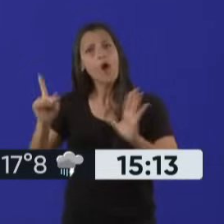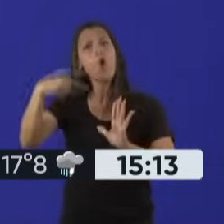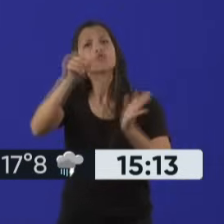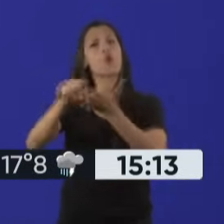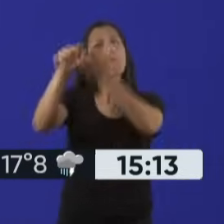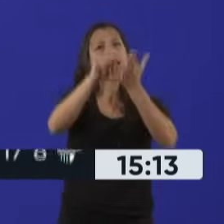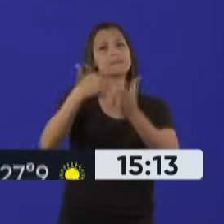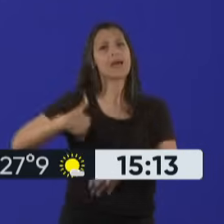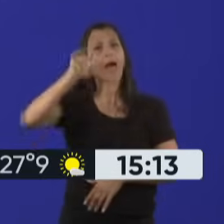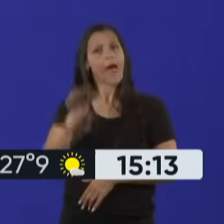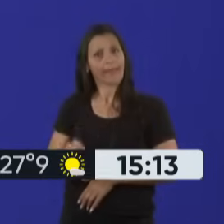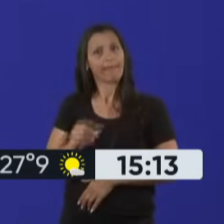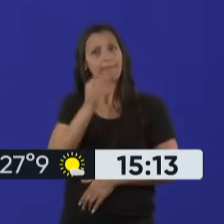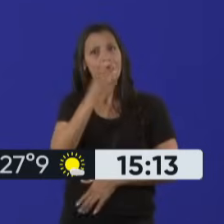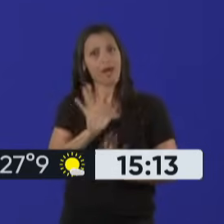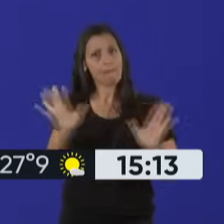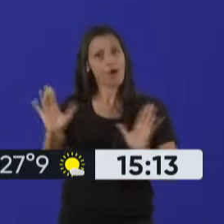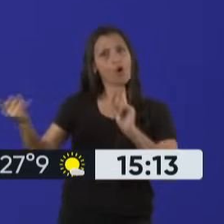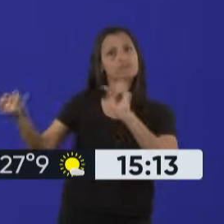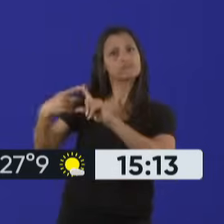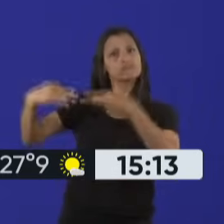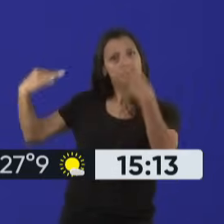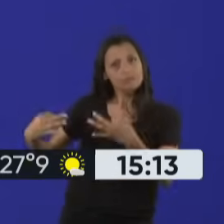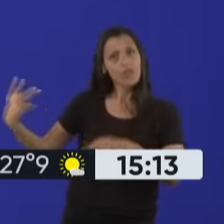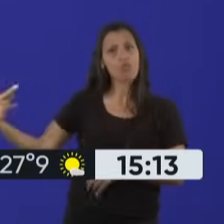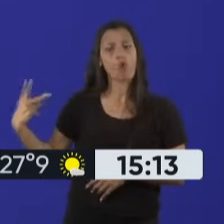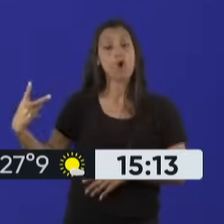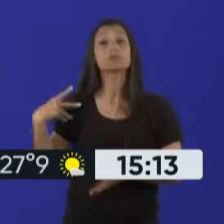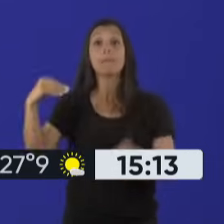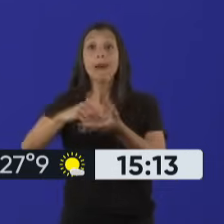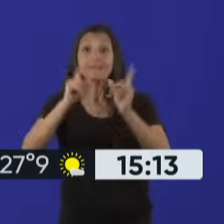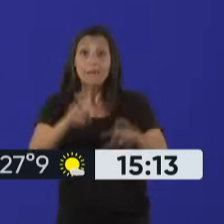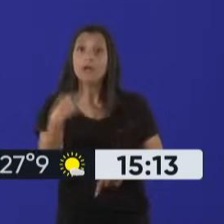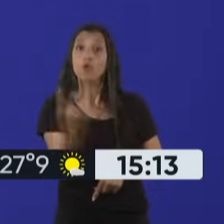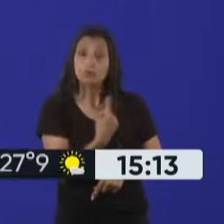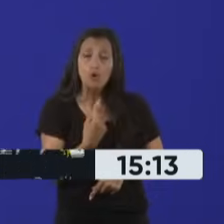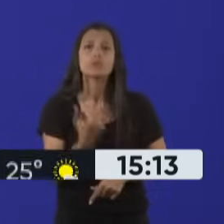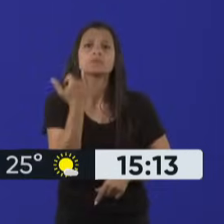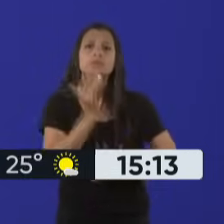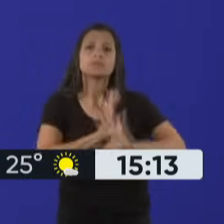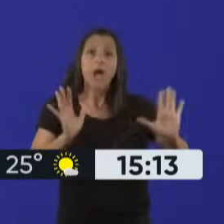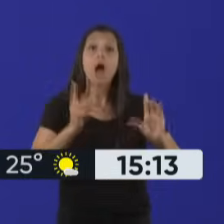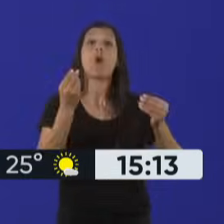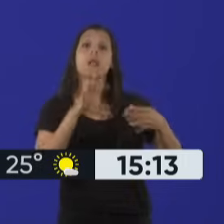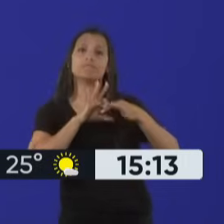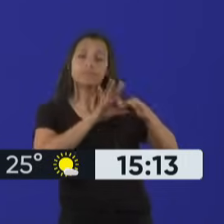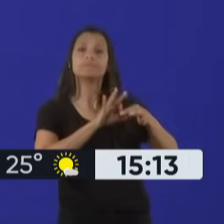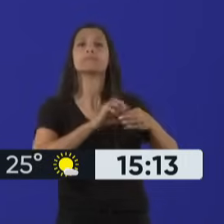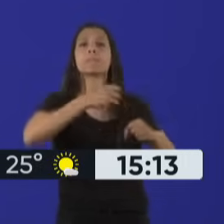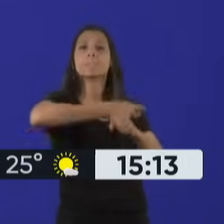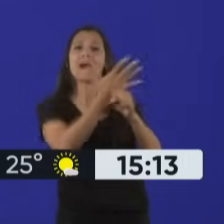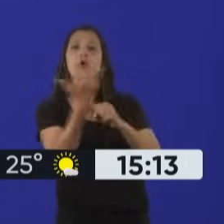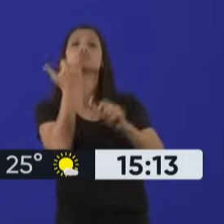países, sino que además hemos profundizado nuestro vínculo con el Mercosur y